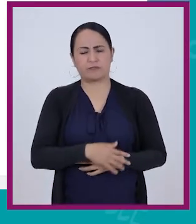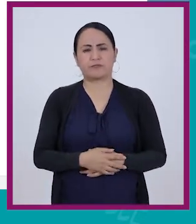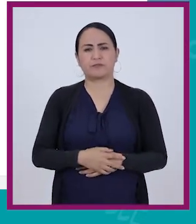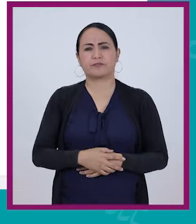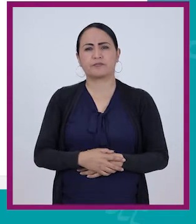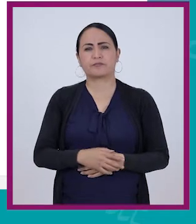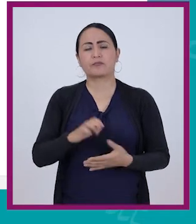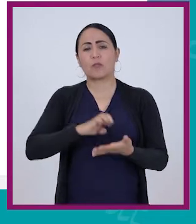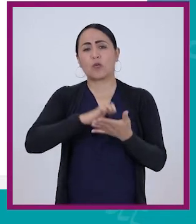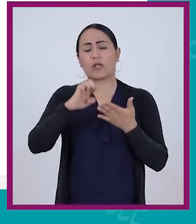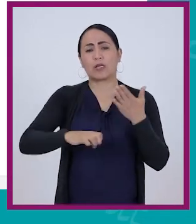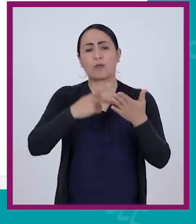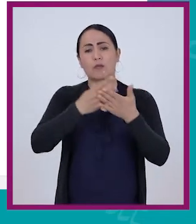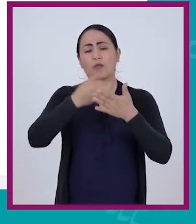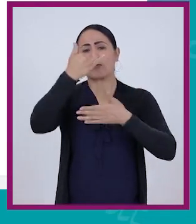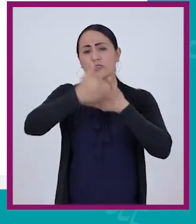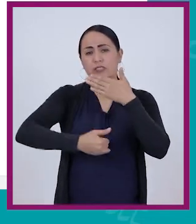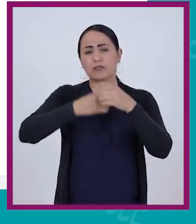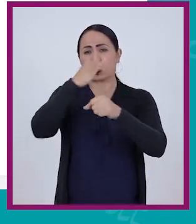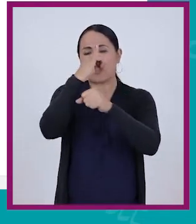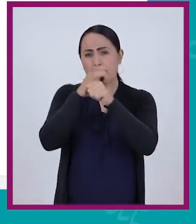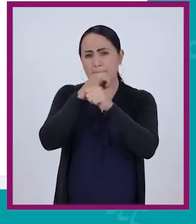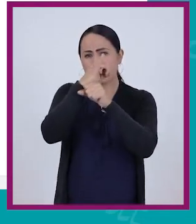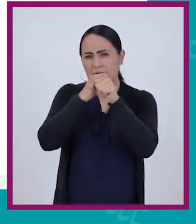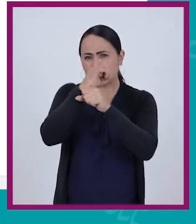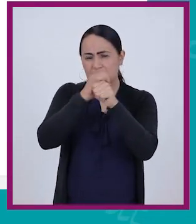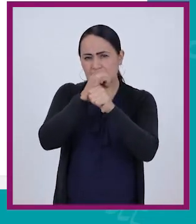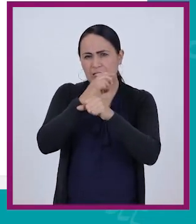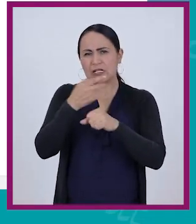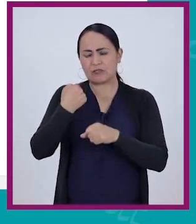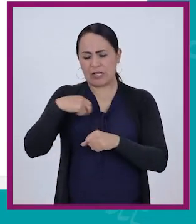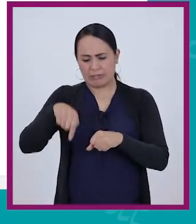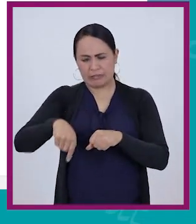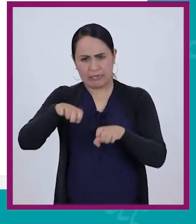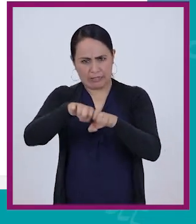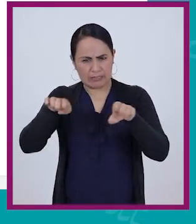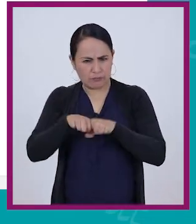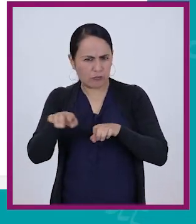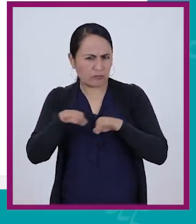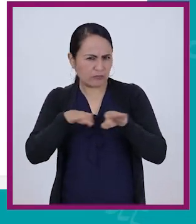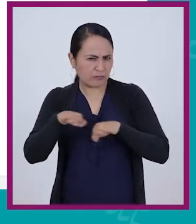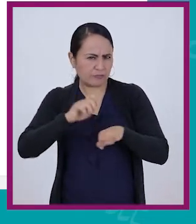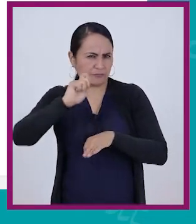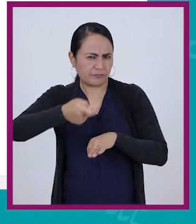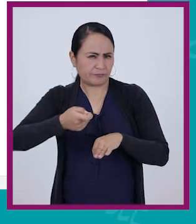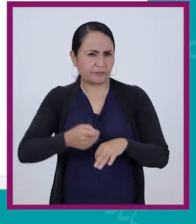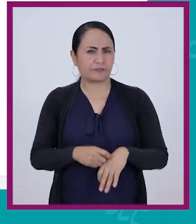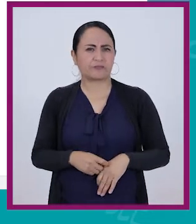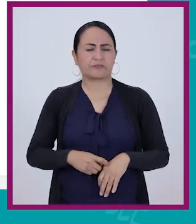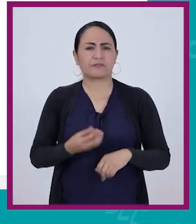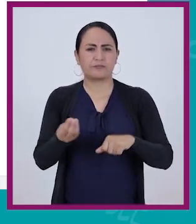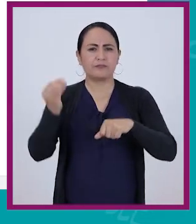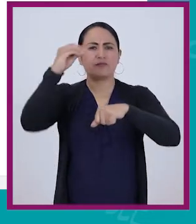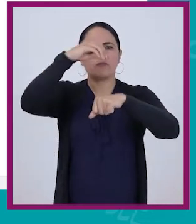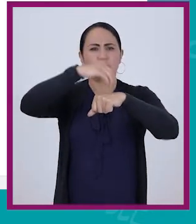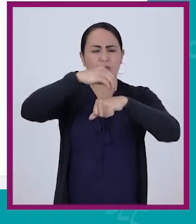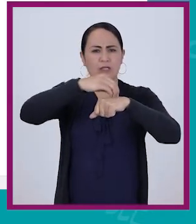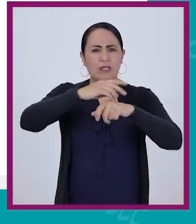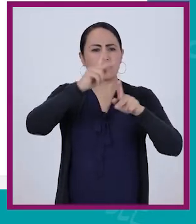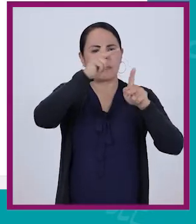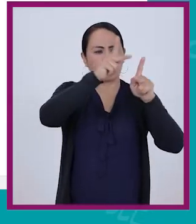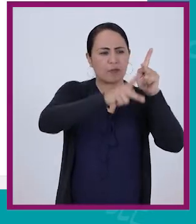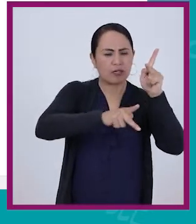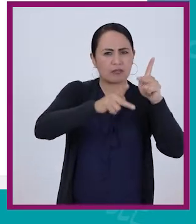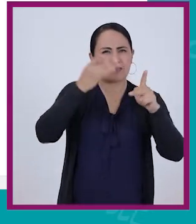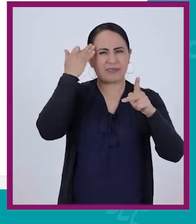este caso, tu profe. Por ejemplo, si fuese un proyecto de investigación, lo que tendríamos que trabajar en nuestro equipo, tendríamos